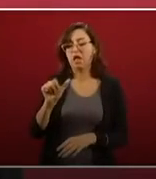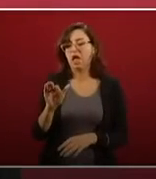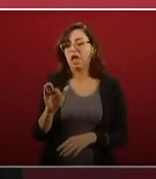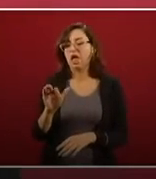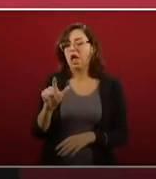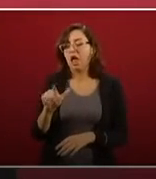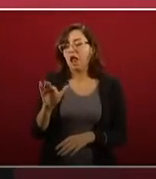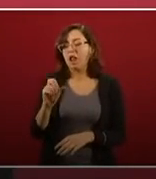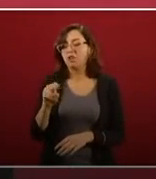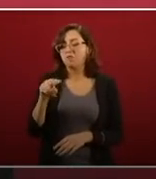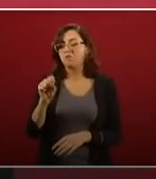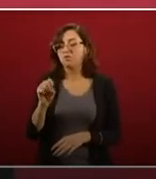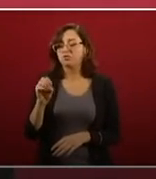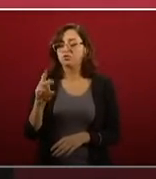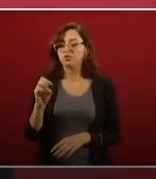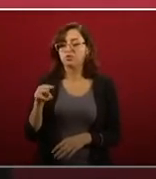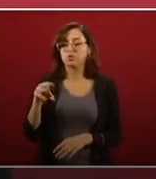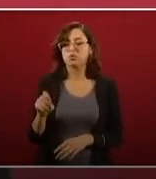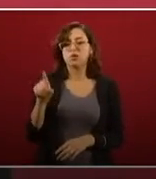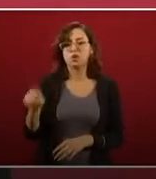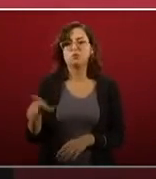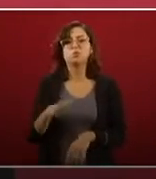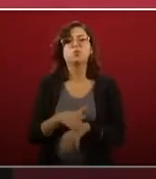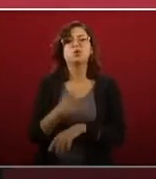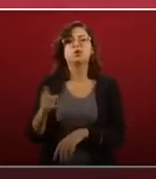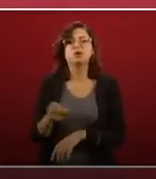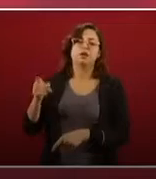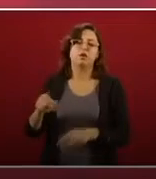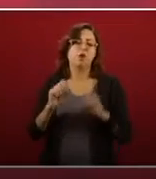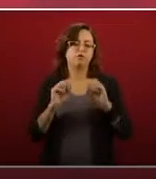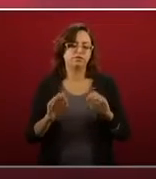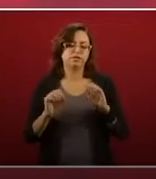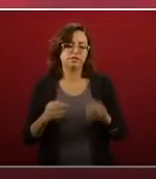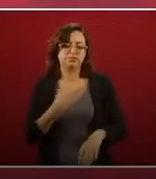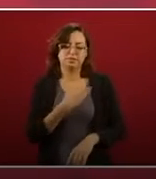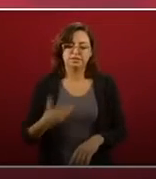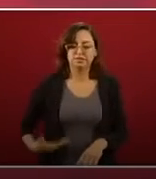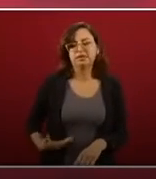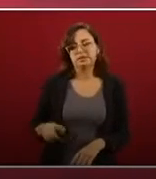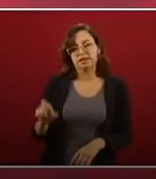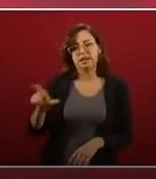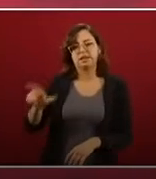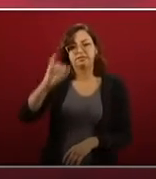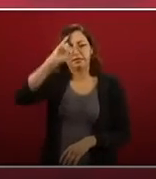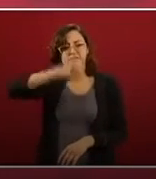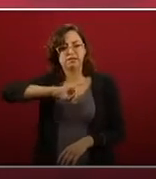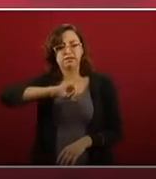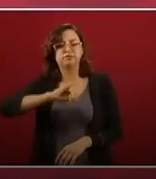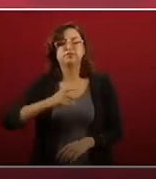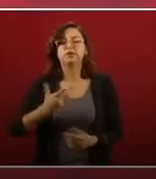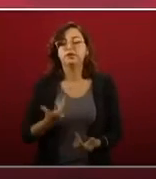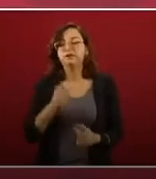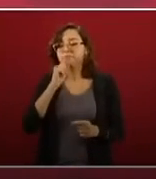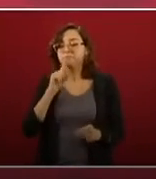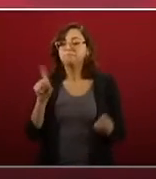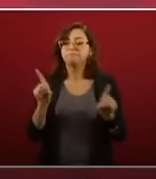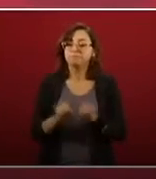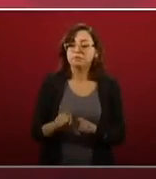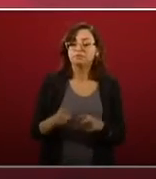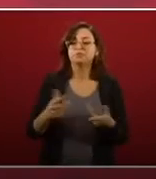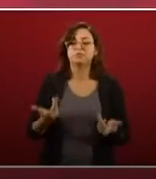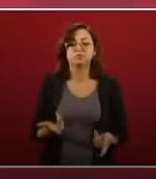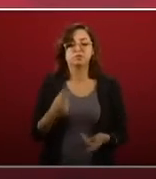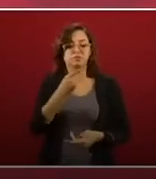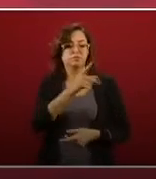de la oficina de la presidencia y además tiene muy buena relación con